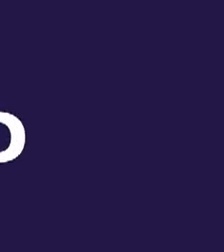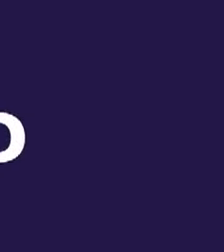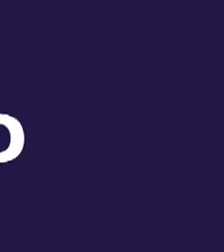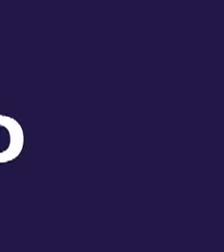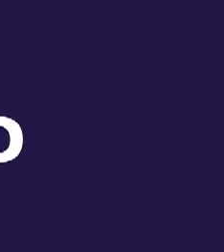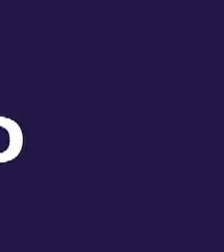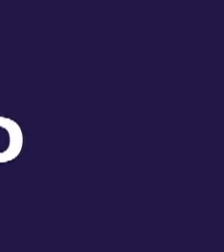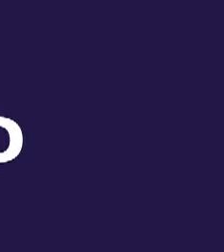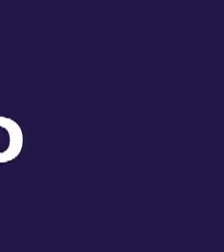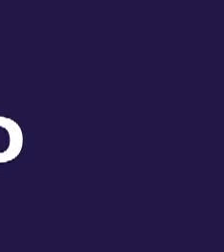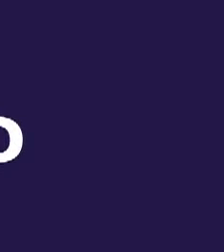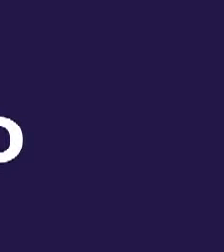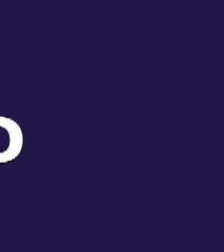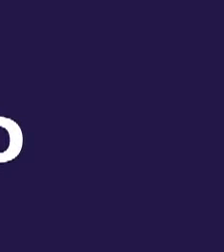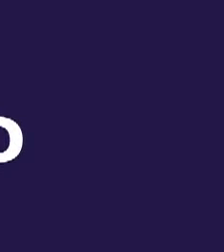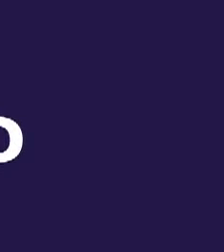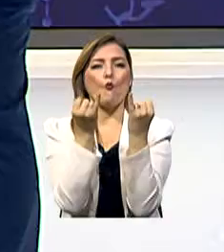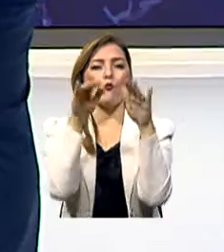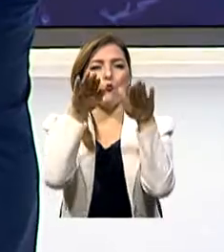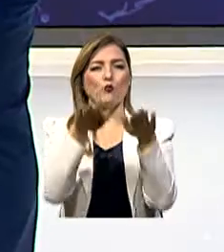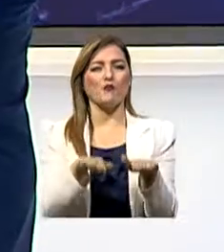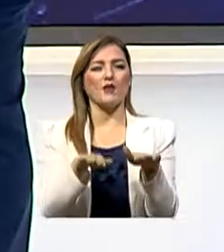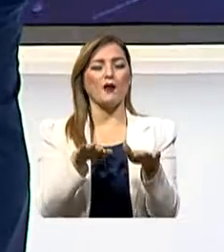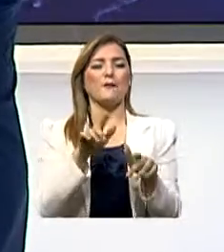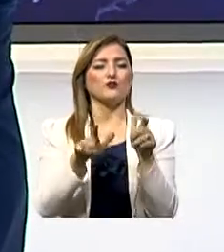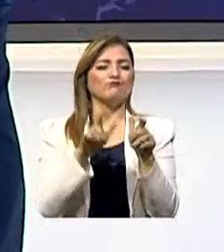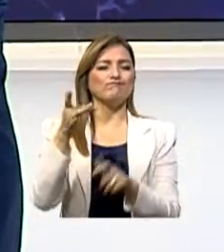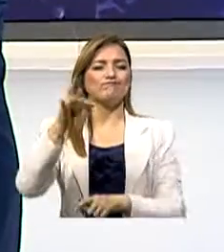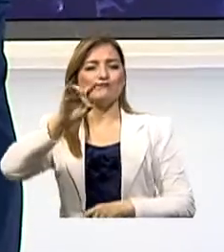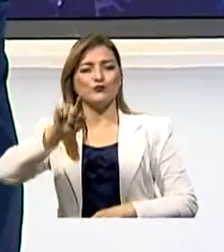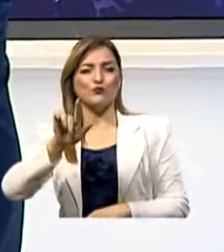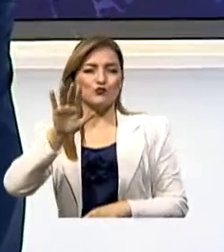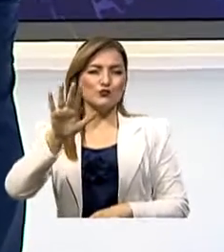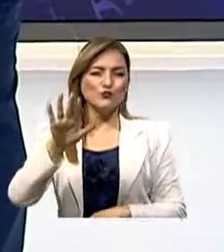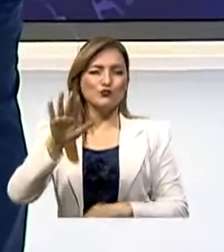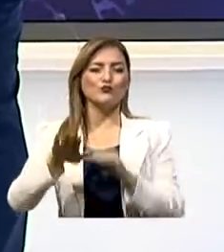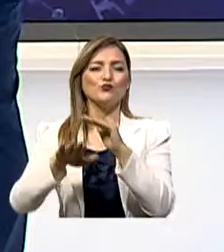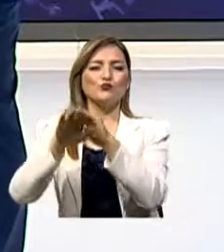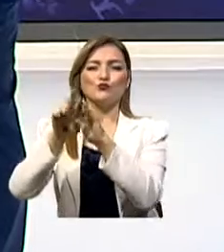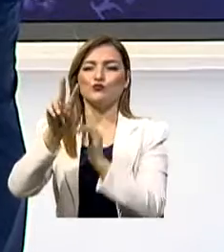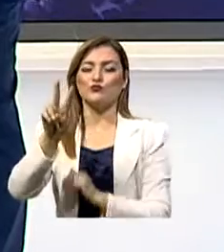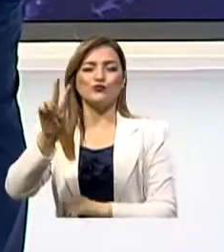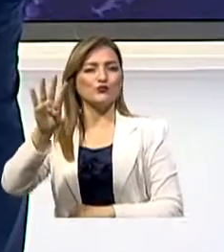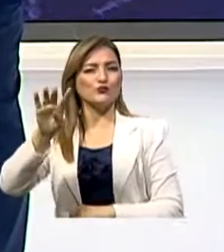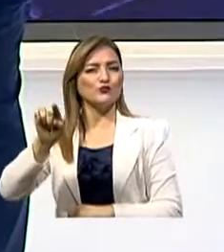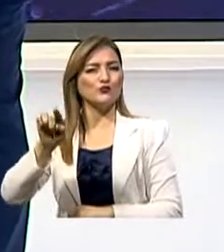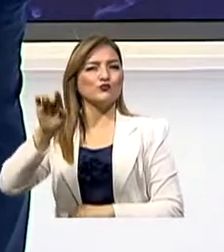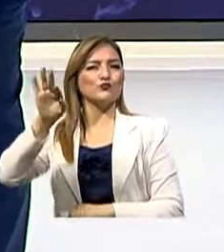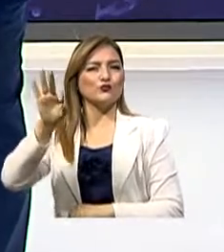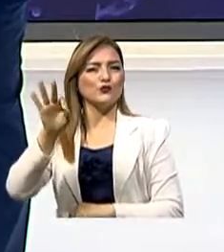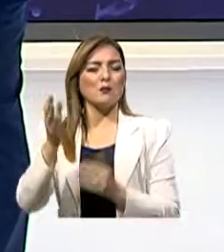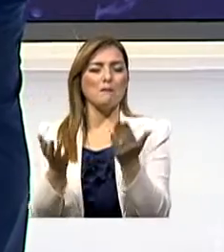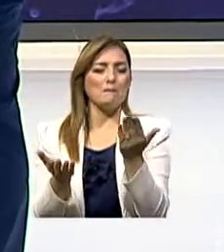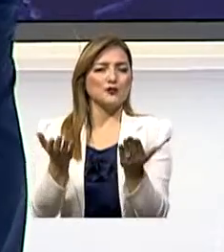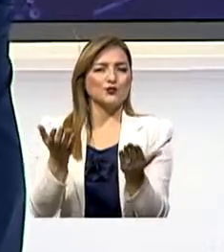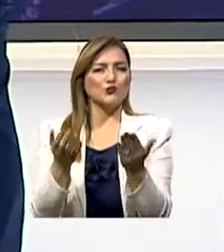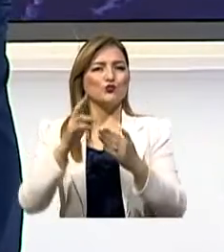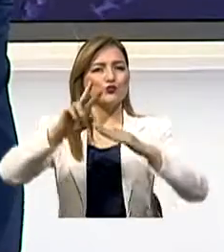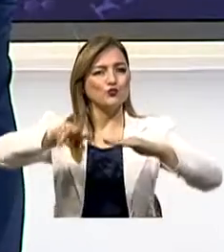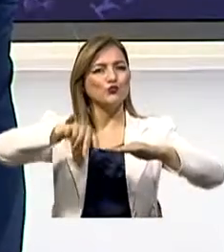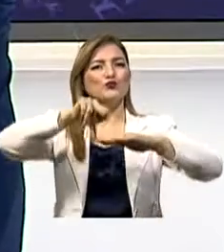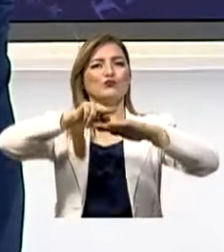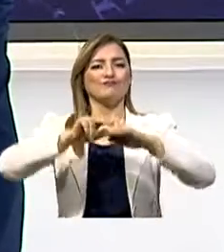mientras que las personas que tienen entre 18.5 los hasta 24.9 pues tienen un peso considerado como normal